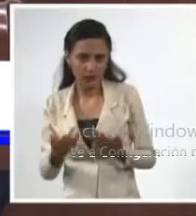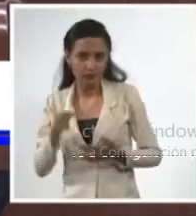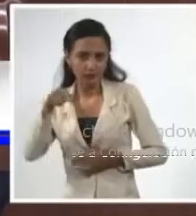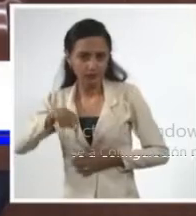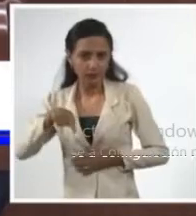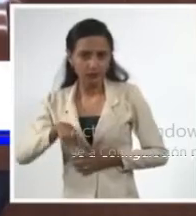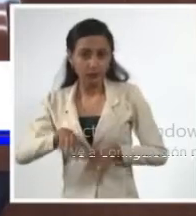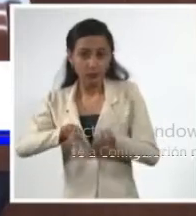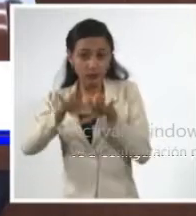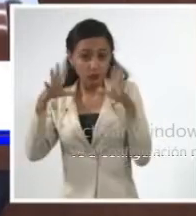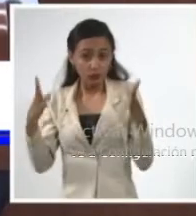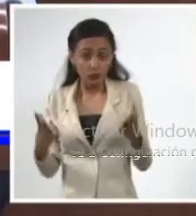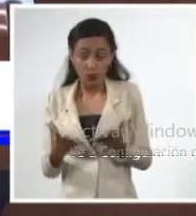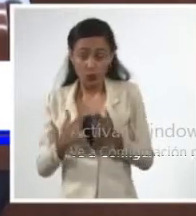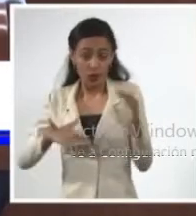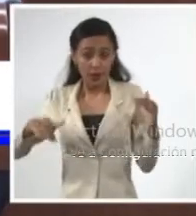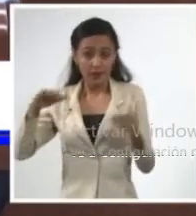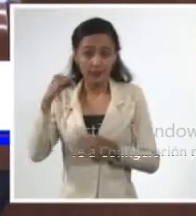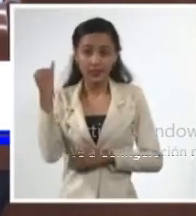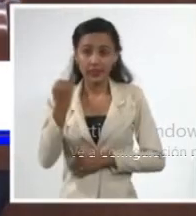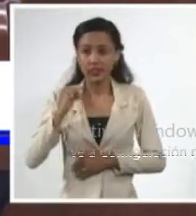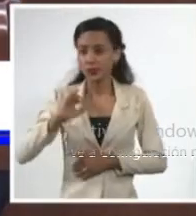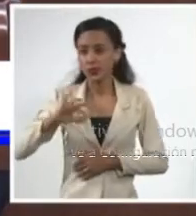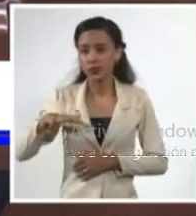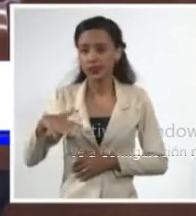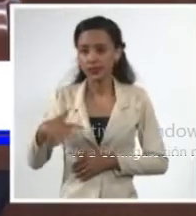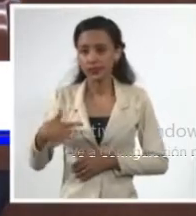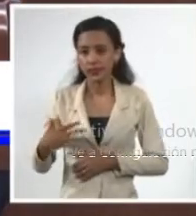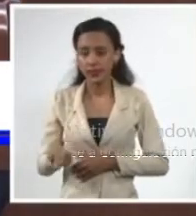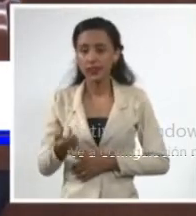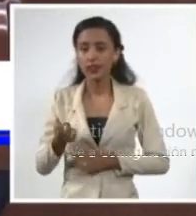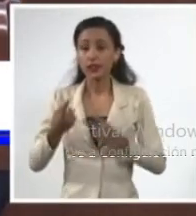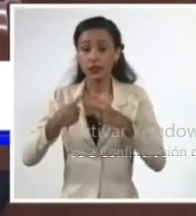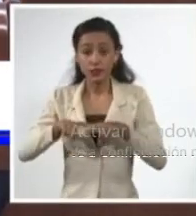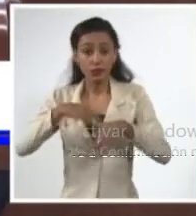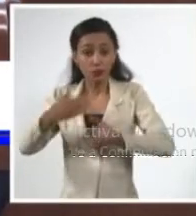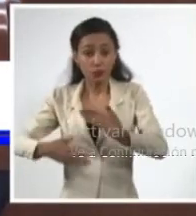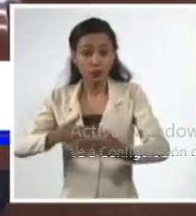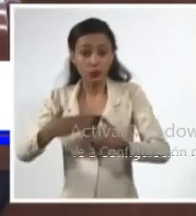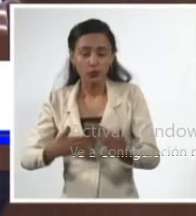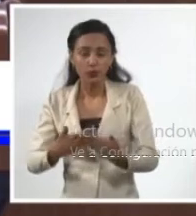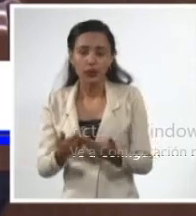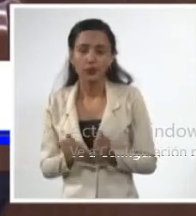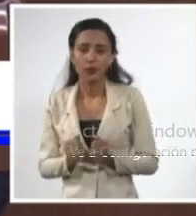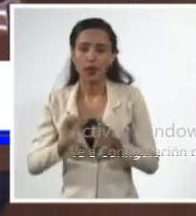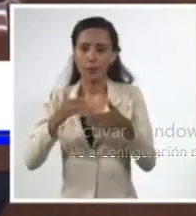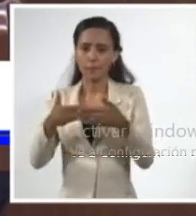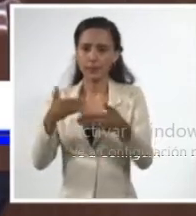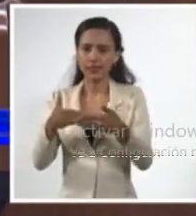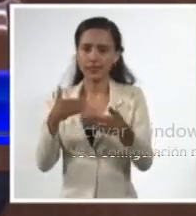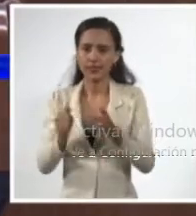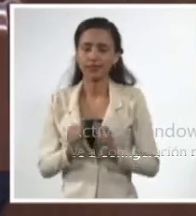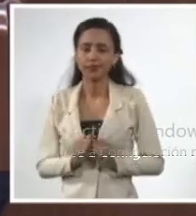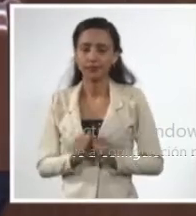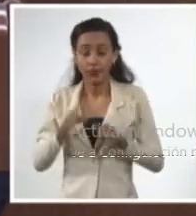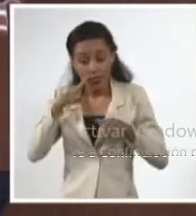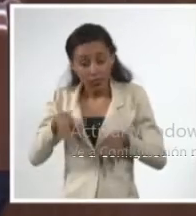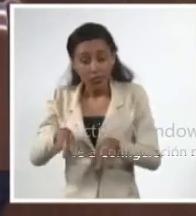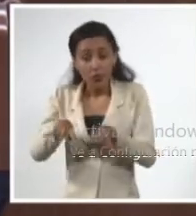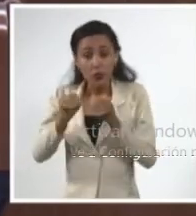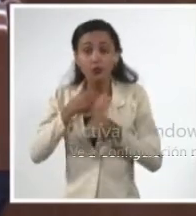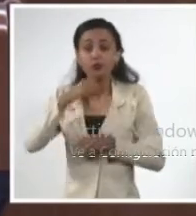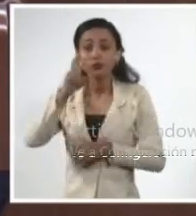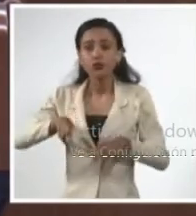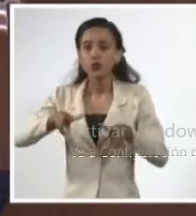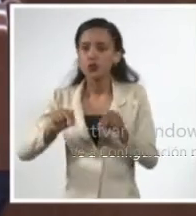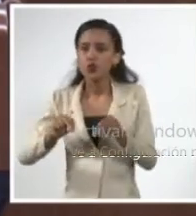fundamenta todo internacionalmente, fundamental en la solución de problemas gerenciales y empresariales, el descubrimiento y la evaluación de